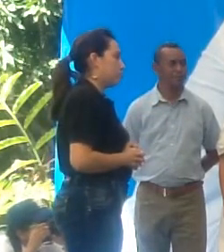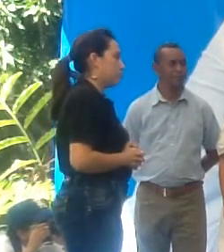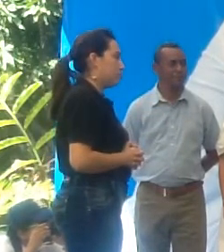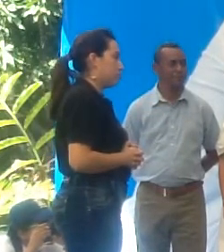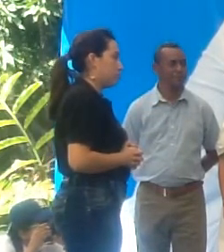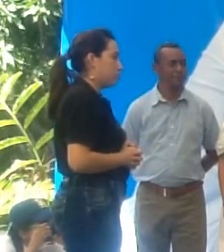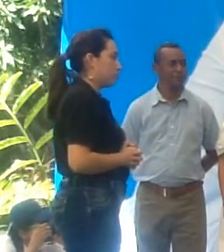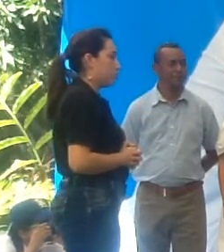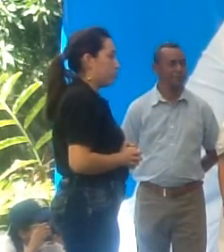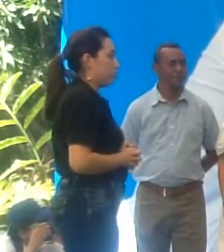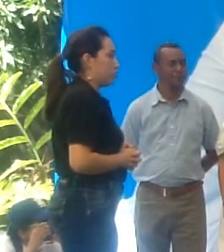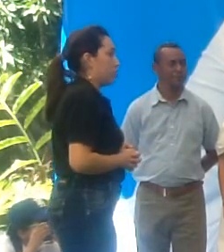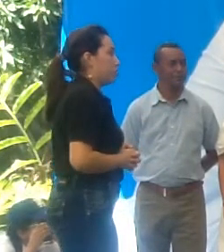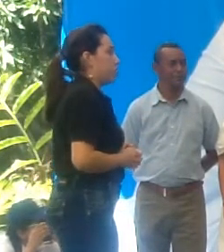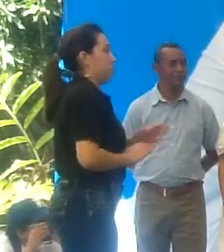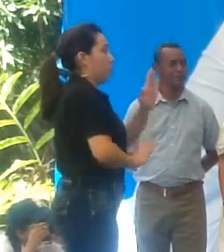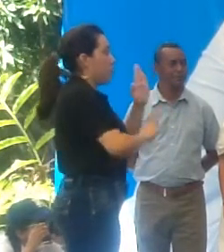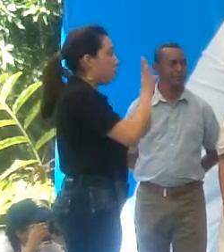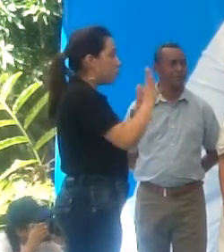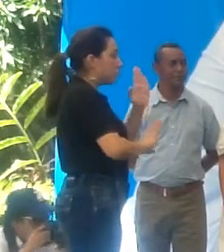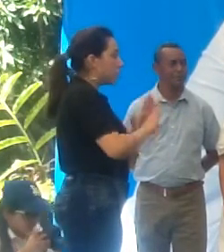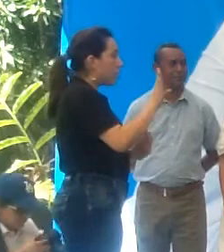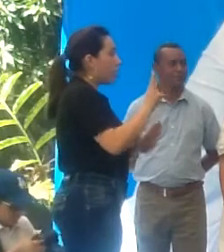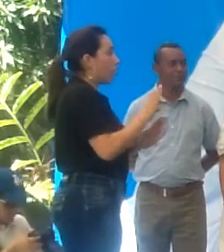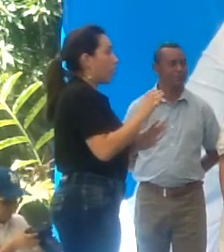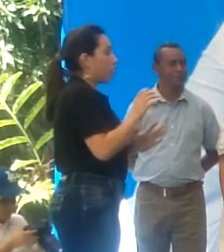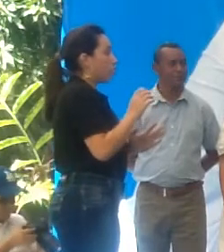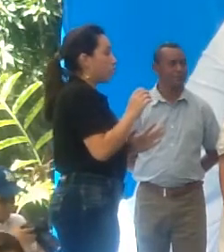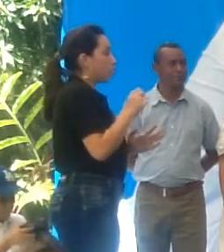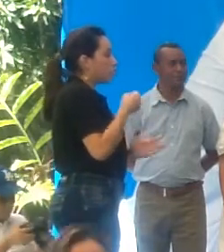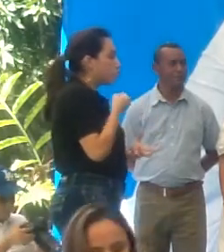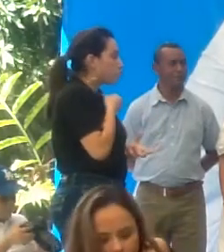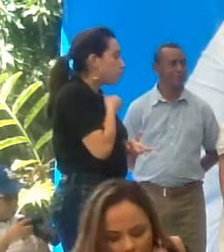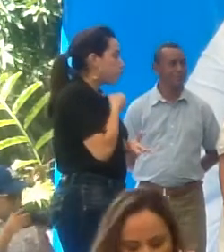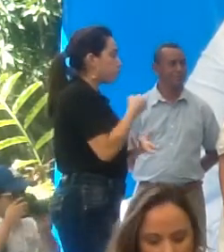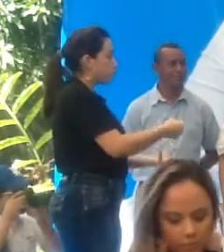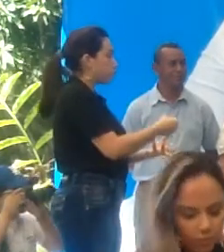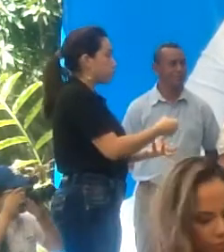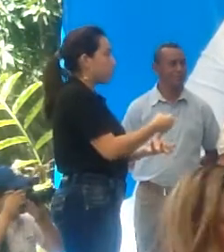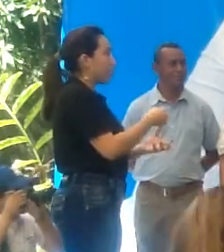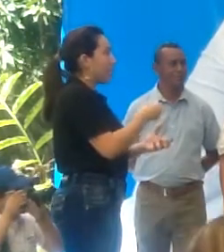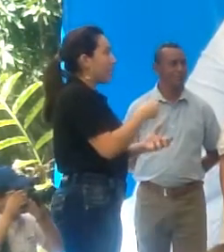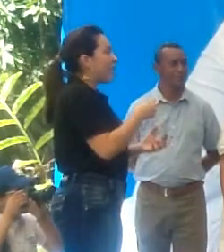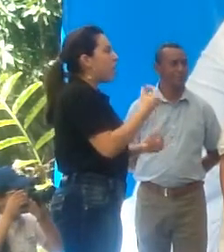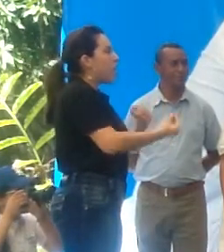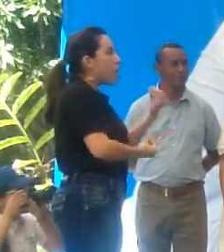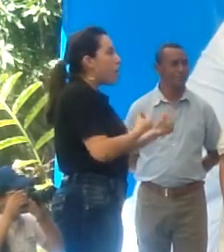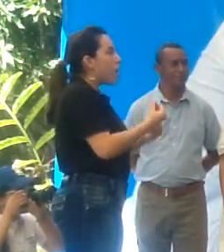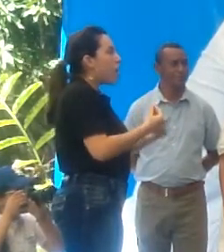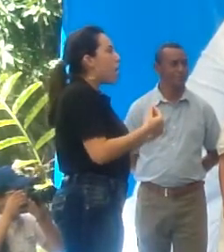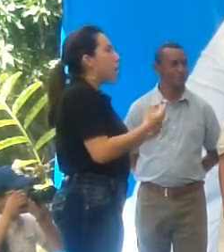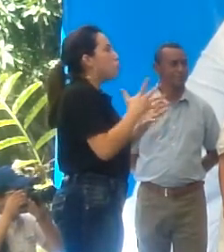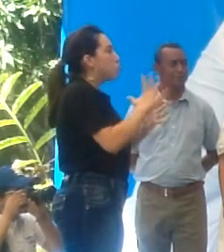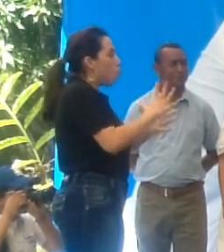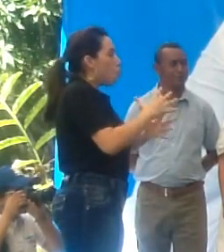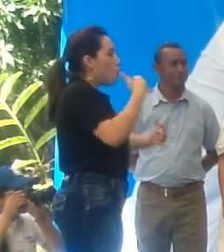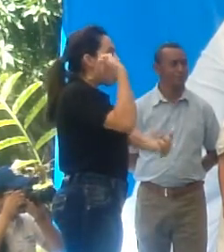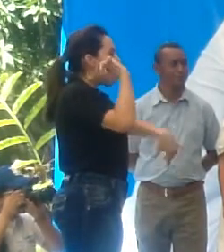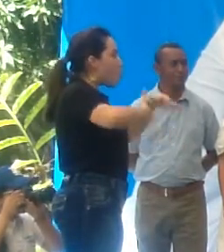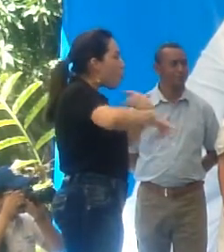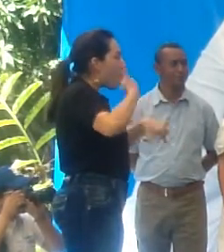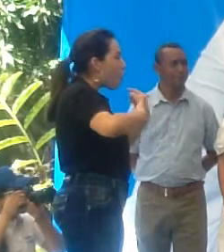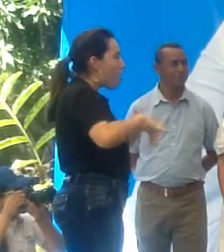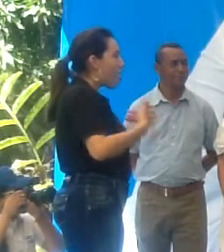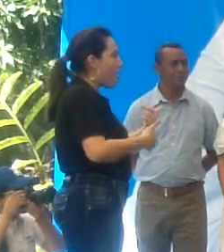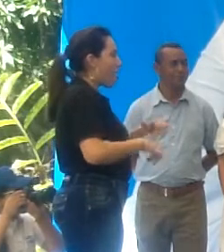avanzar en inversiones que generen la posibilidad de recreación y deporte a